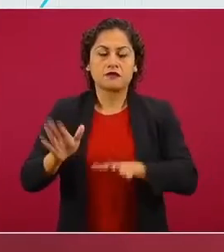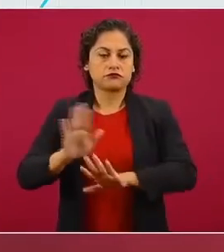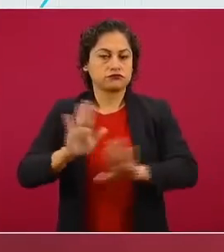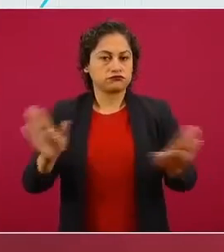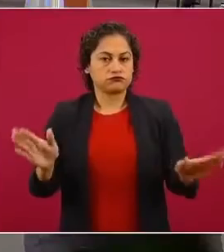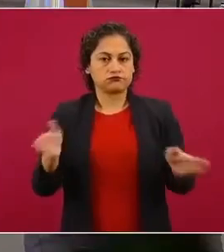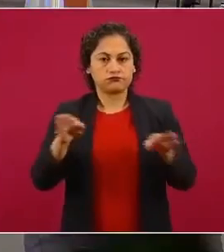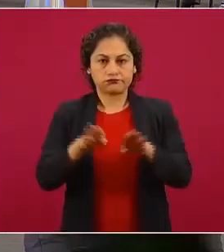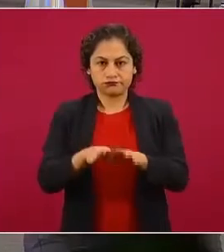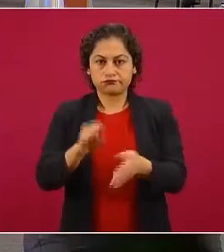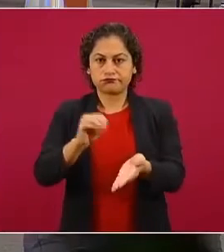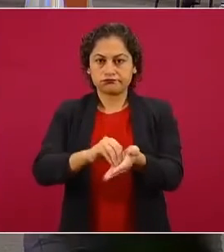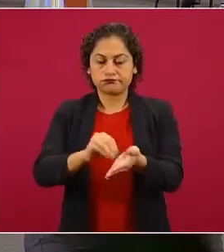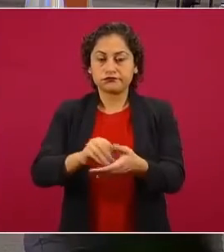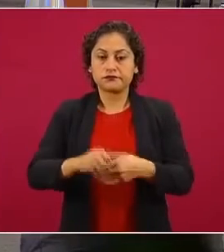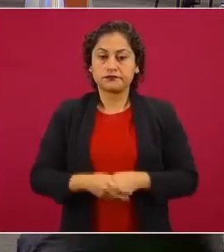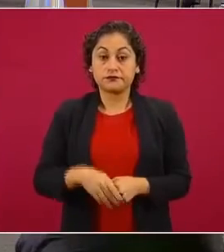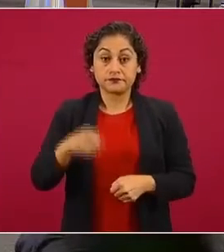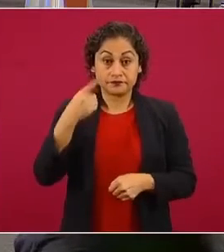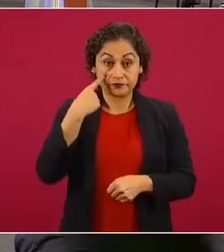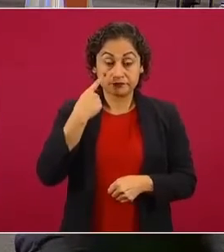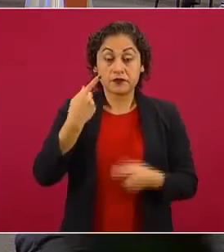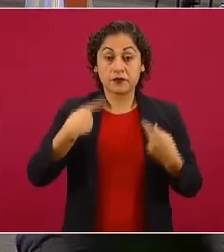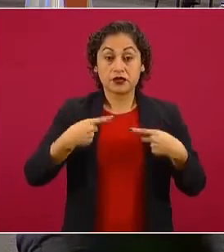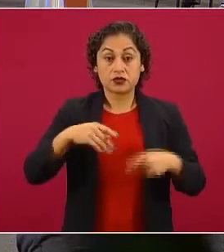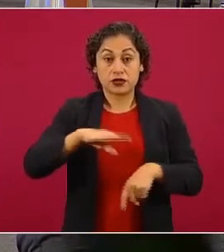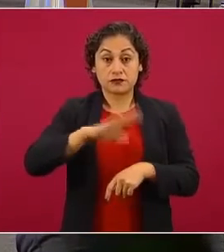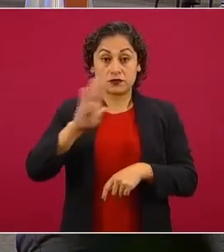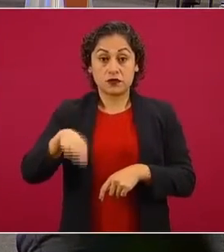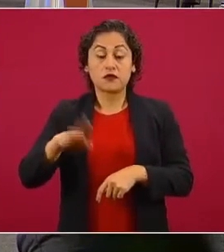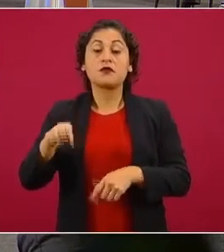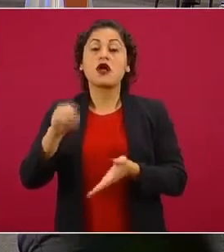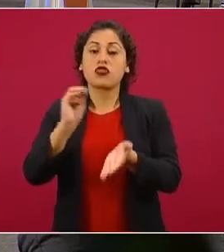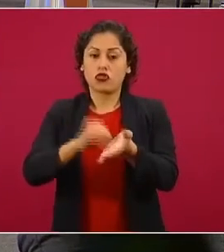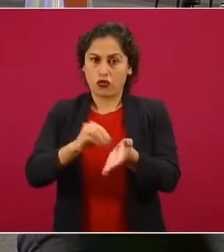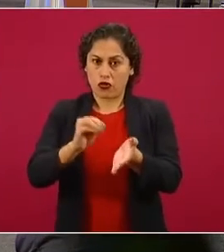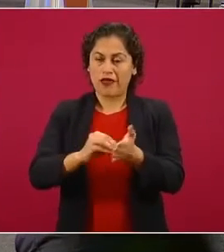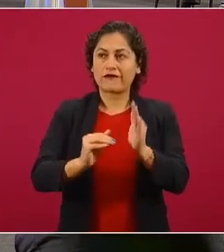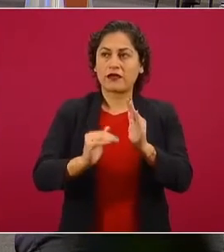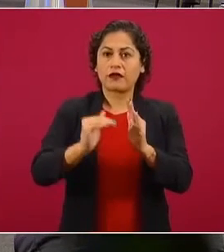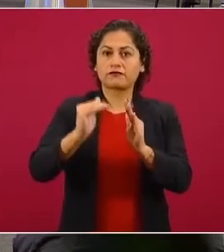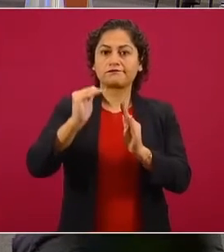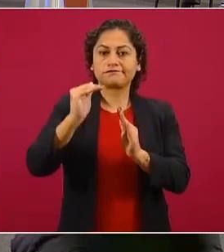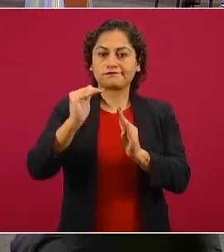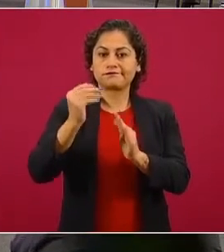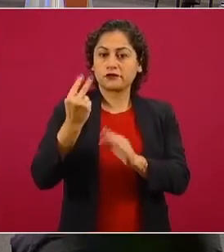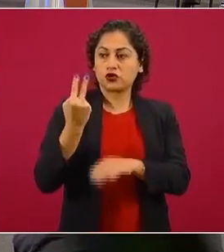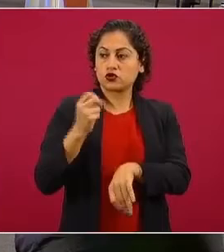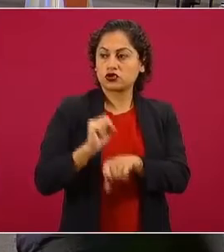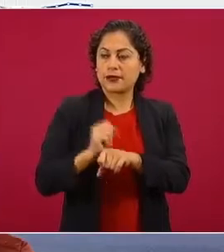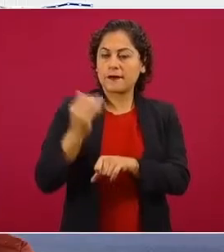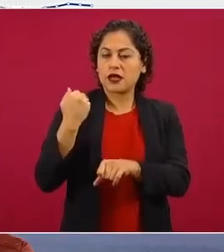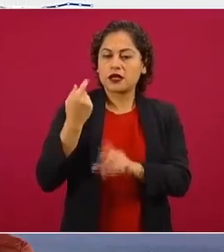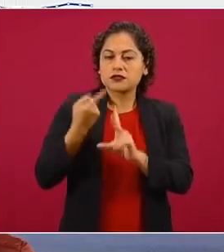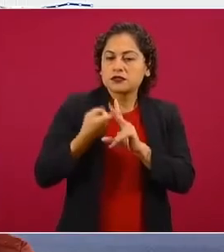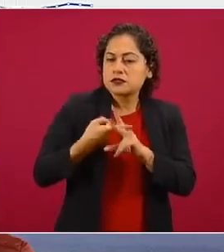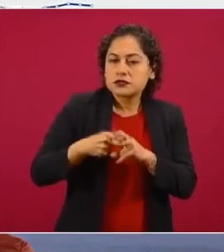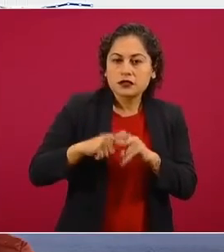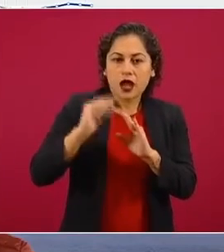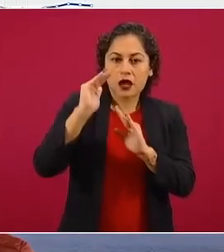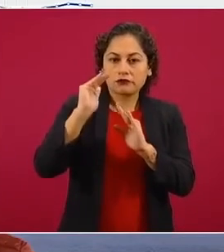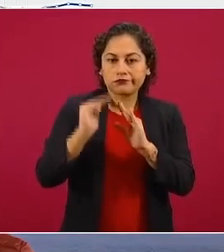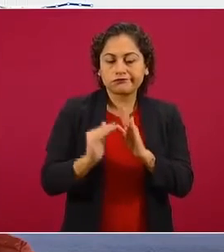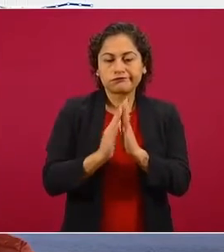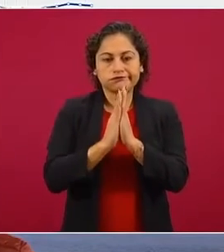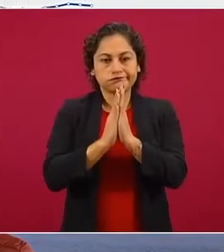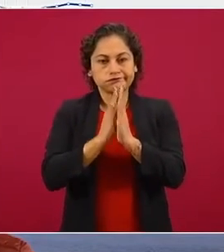la tendencia de las defunciones está a la alza, empieza a bajar en las últimas 2 semanas, entonces vale la pena mantener todavía 15